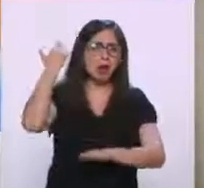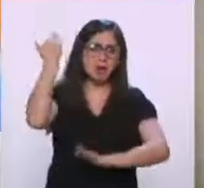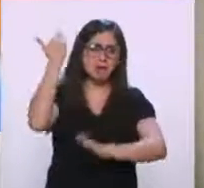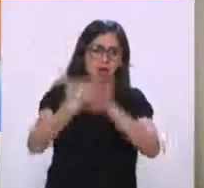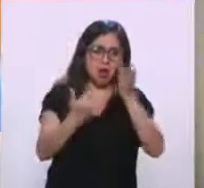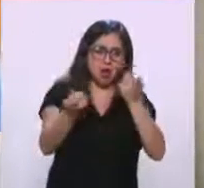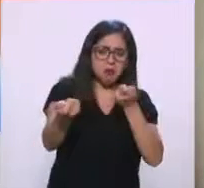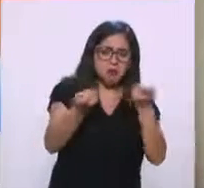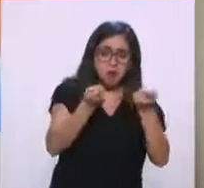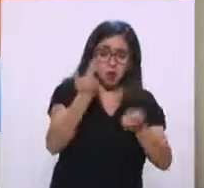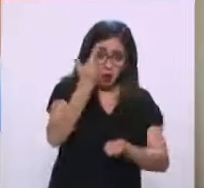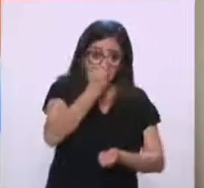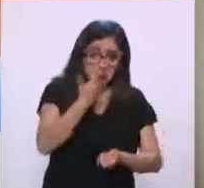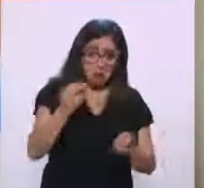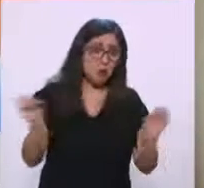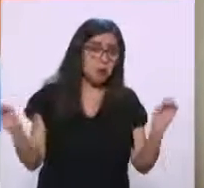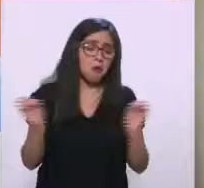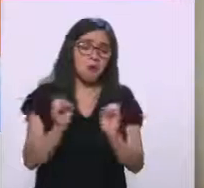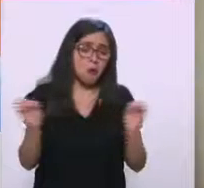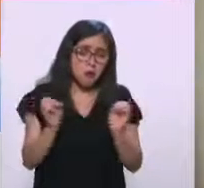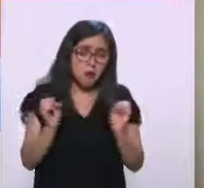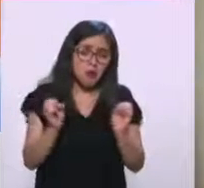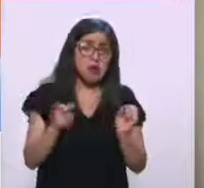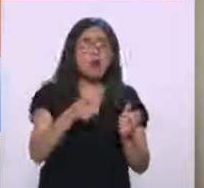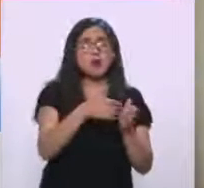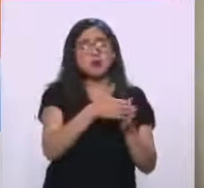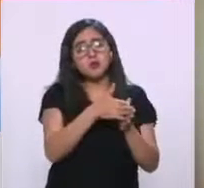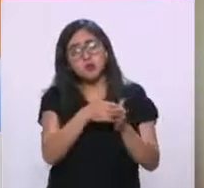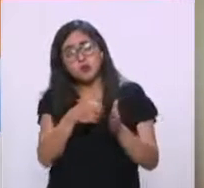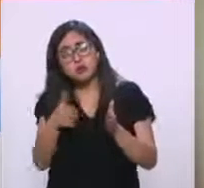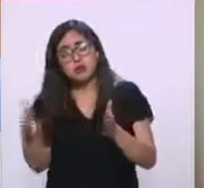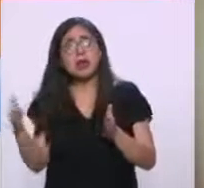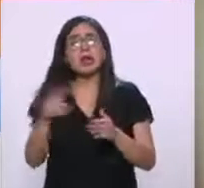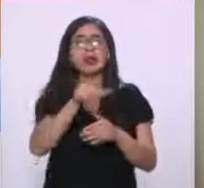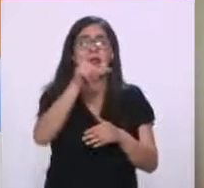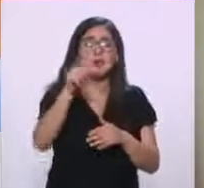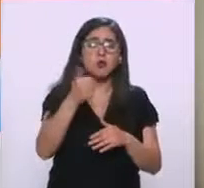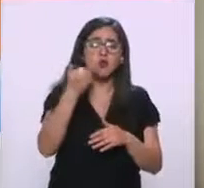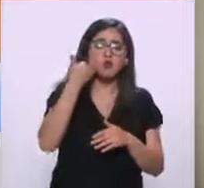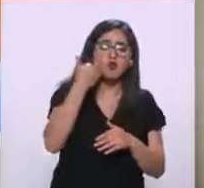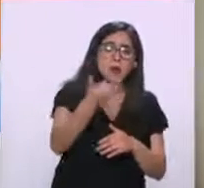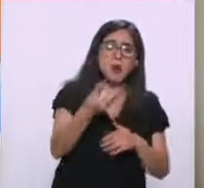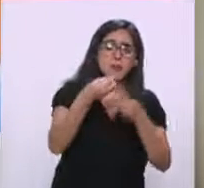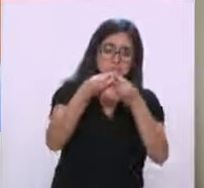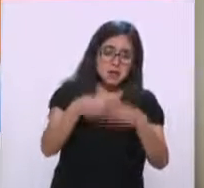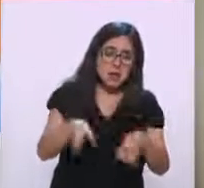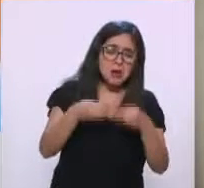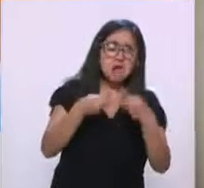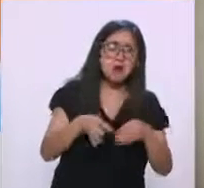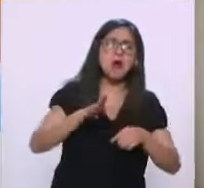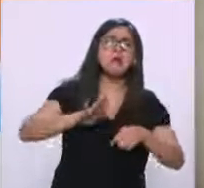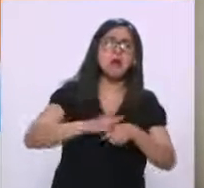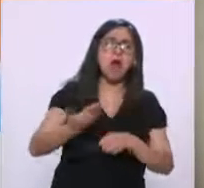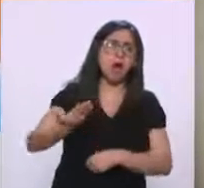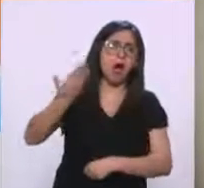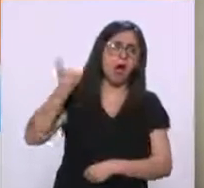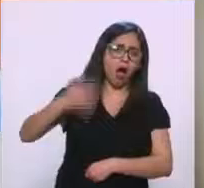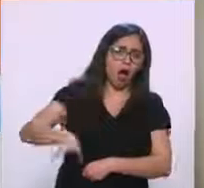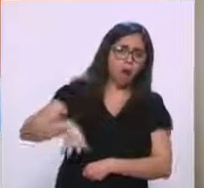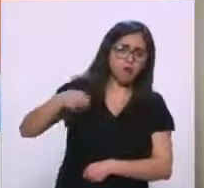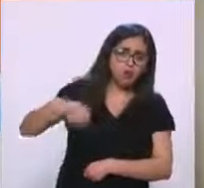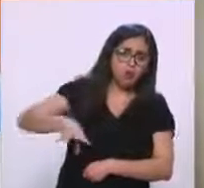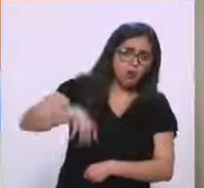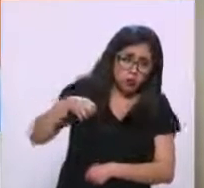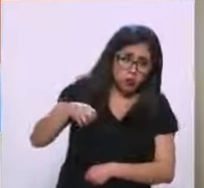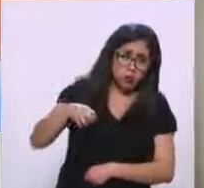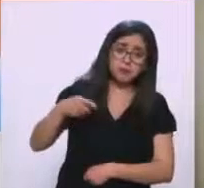se monitoreaban. Básicamente se socializaron las pérdidas derivadas de abusos. En este caso se le está dando prioridad